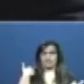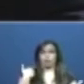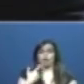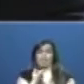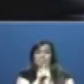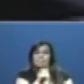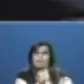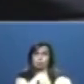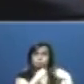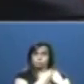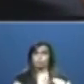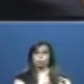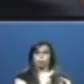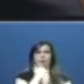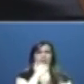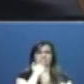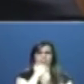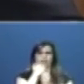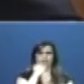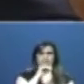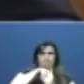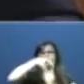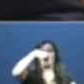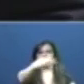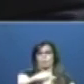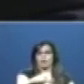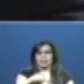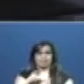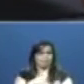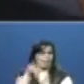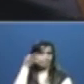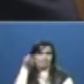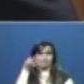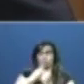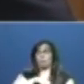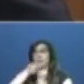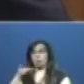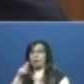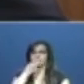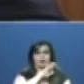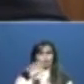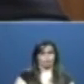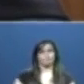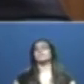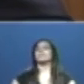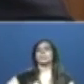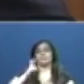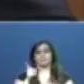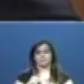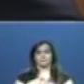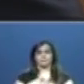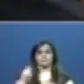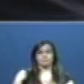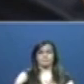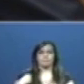suscrito casi triplica al de entonces un dato entre los mejores de España y el segundo el de la Epa del